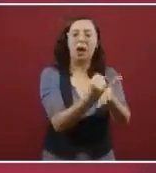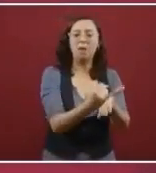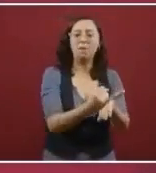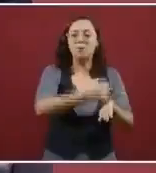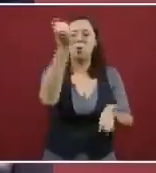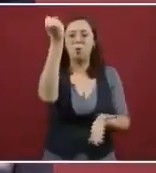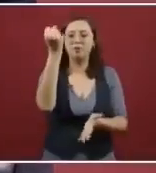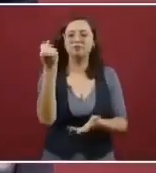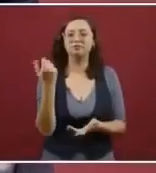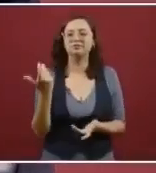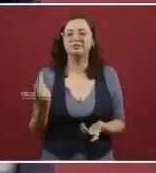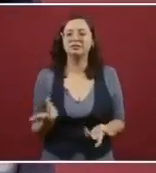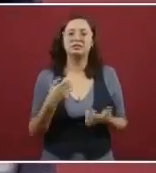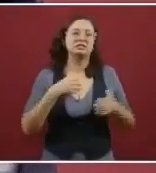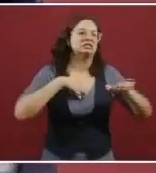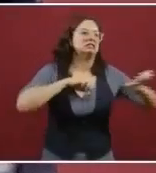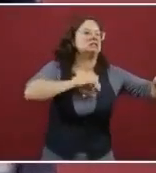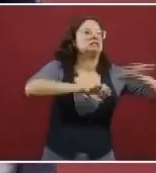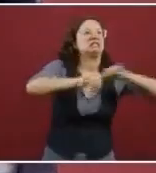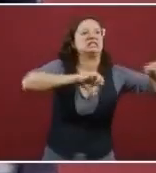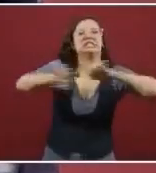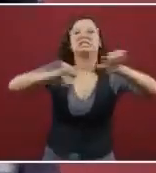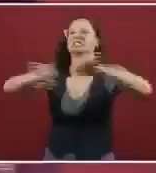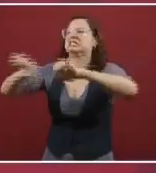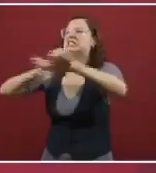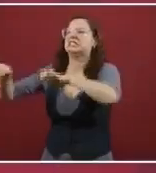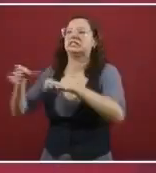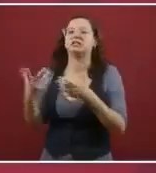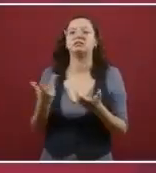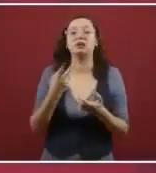engañaron de que íbamos a estar produciendo